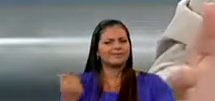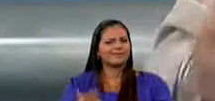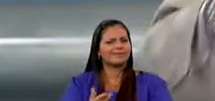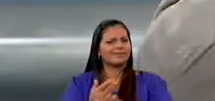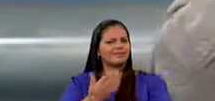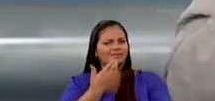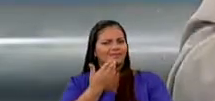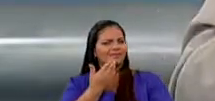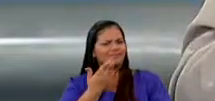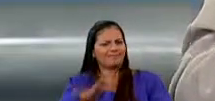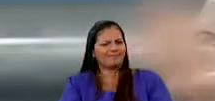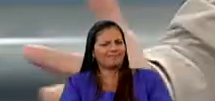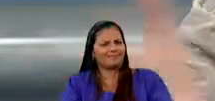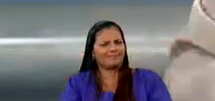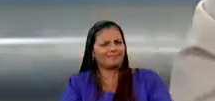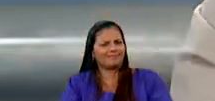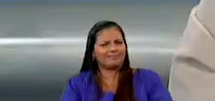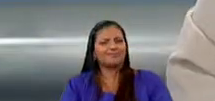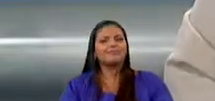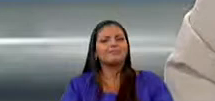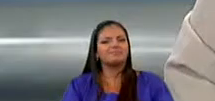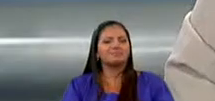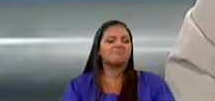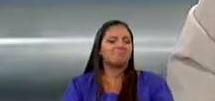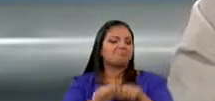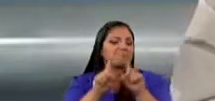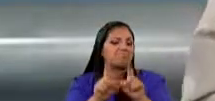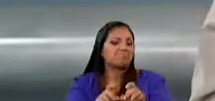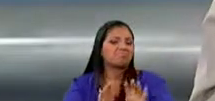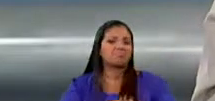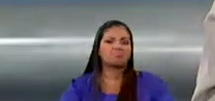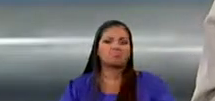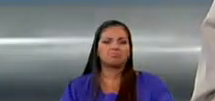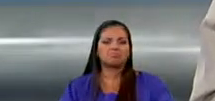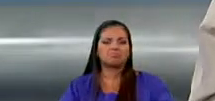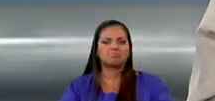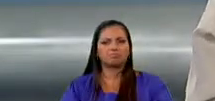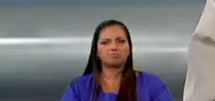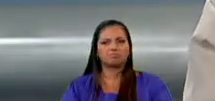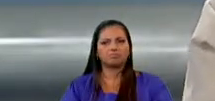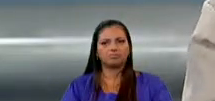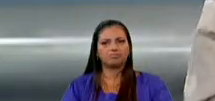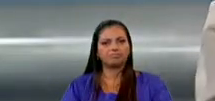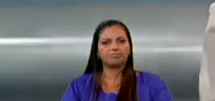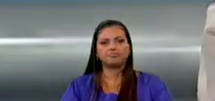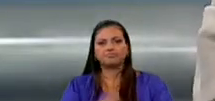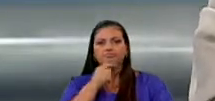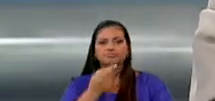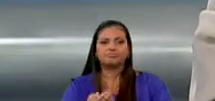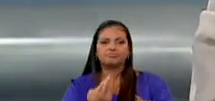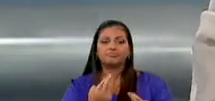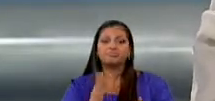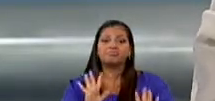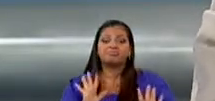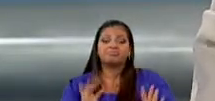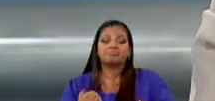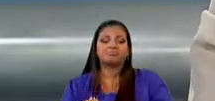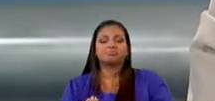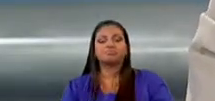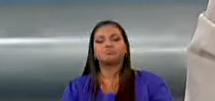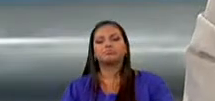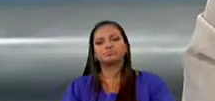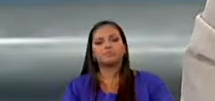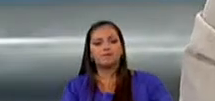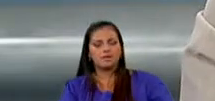fuego en su poder? Esa es la pregunta del millón que esperamos que tenga respuestas. En Cuenca, un adolescente